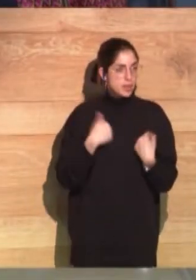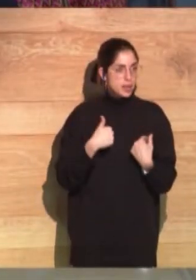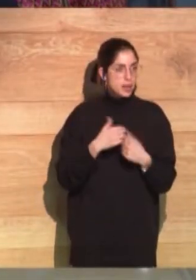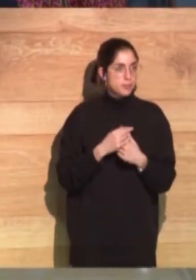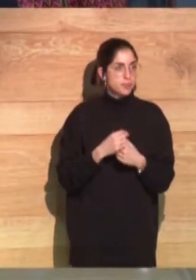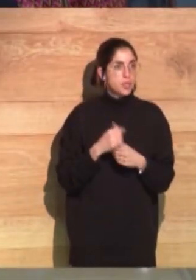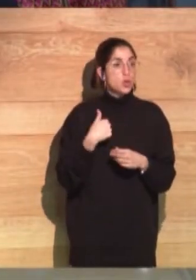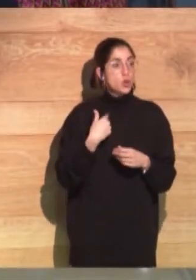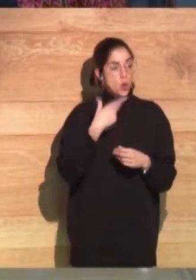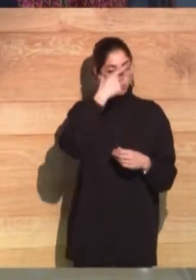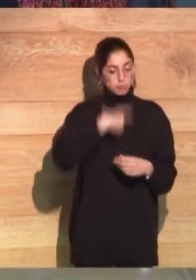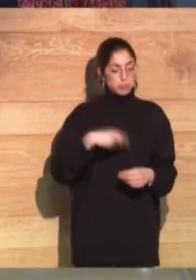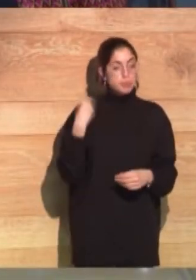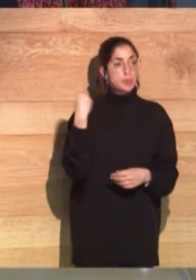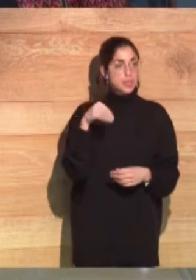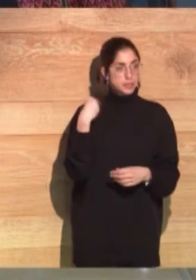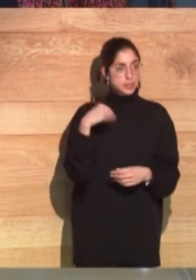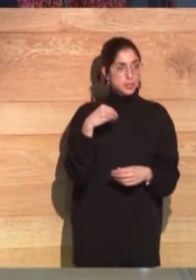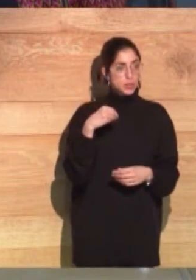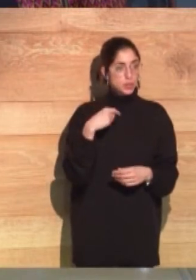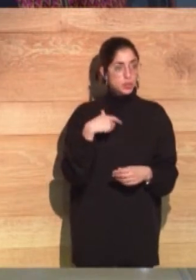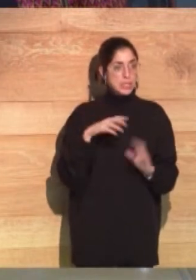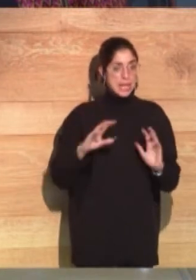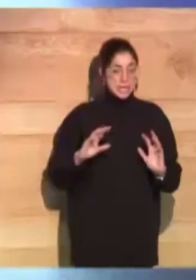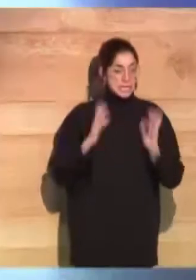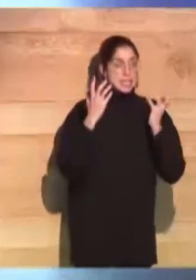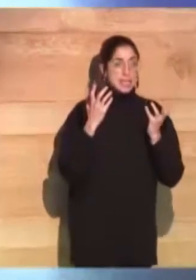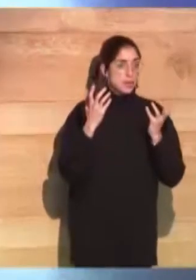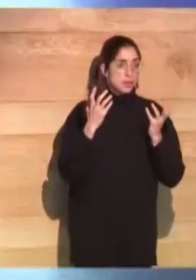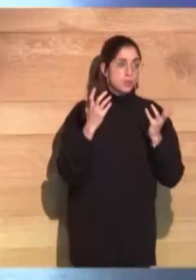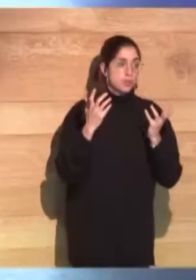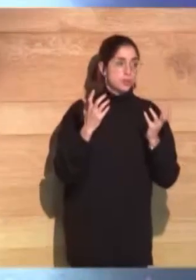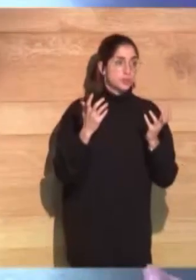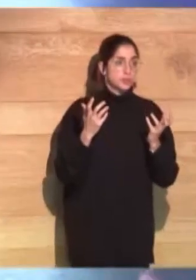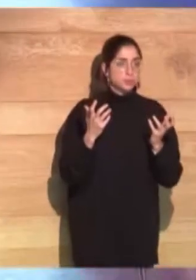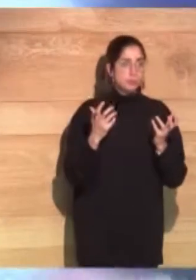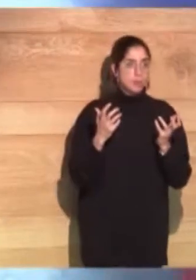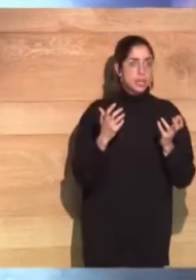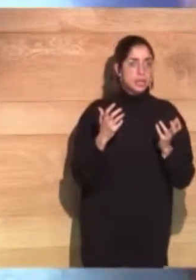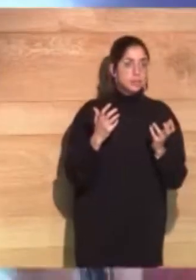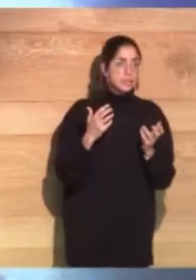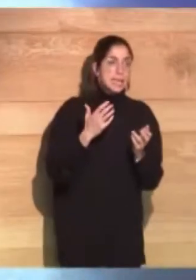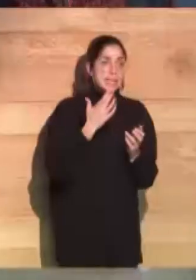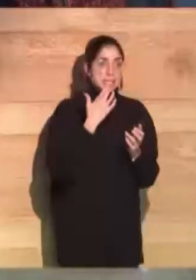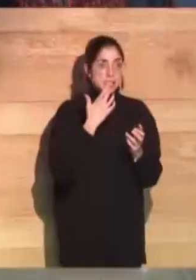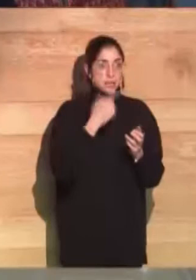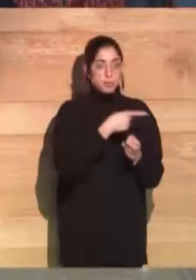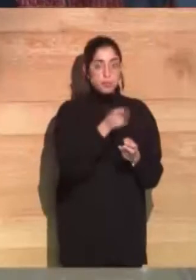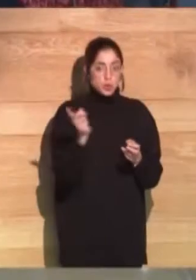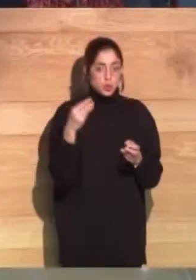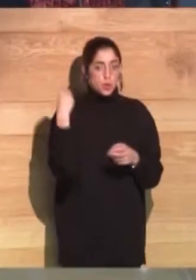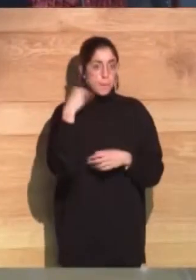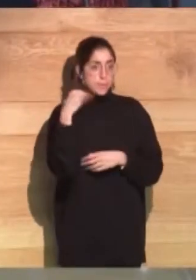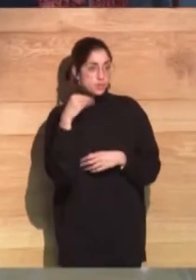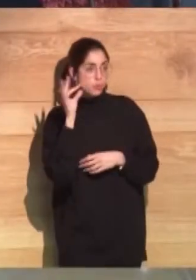Como presidenta, la reacción fue, bueno, si ya tenéis a una mujer presidenta, ya tenéis